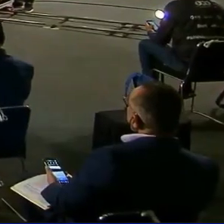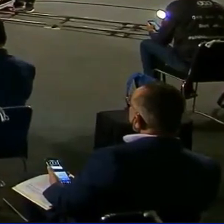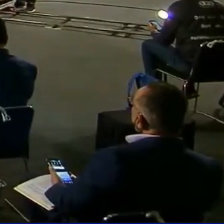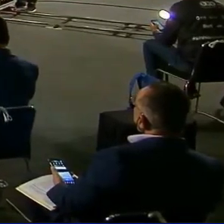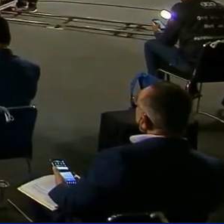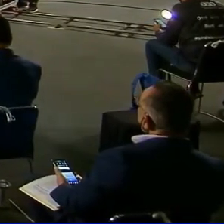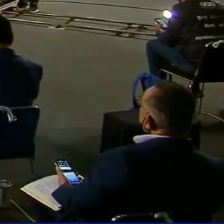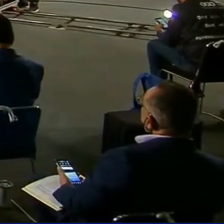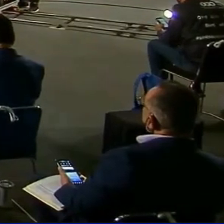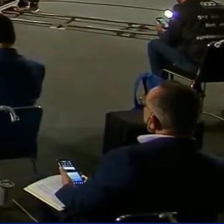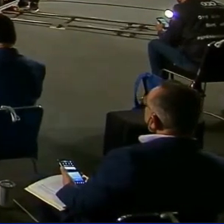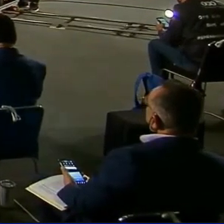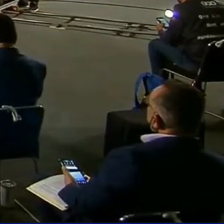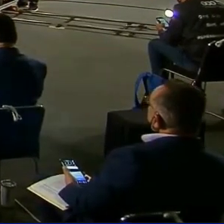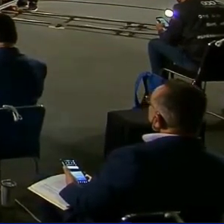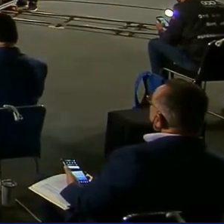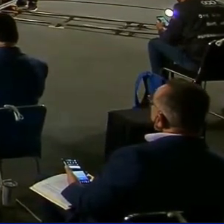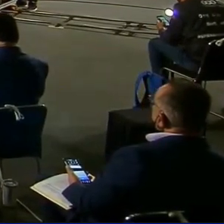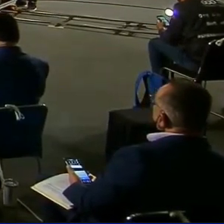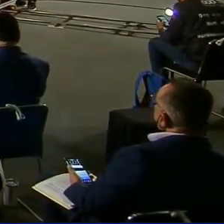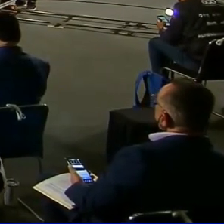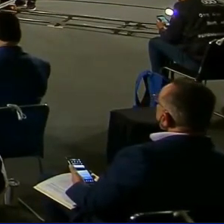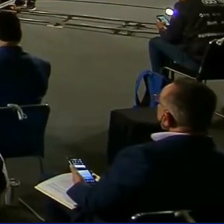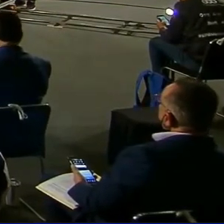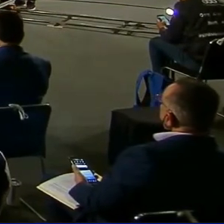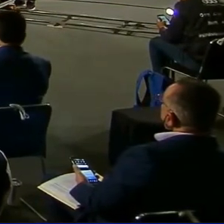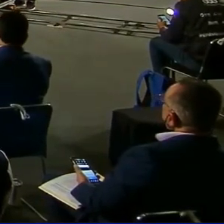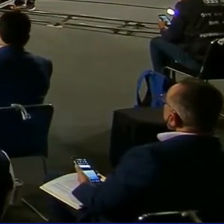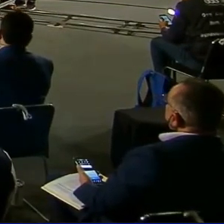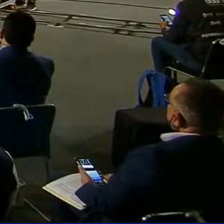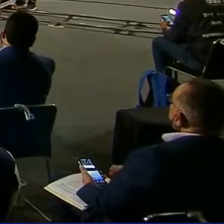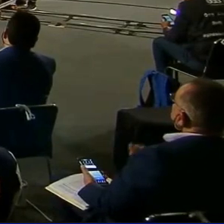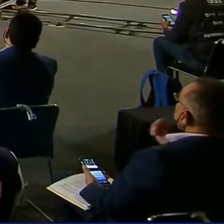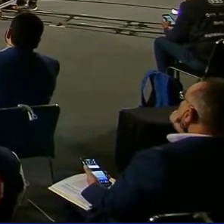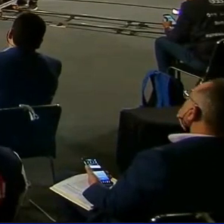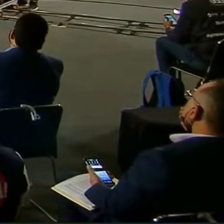lo público, a ellos les interesa